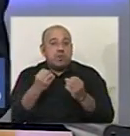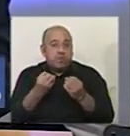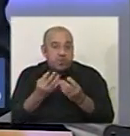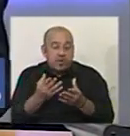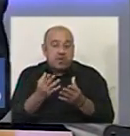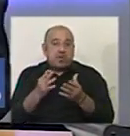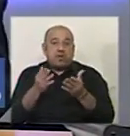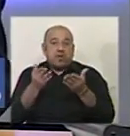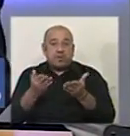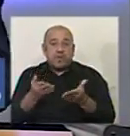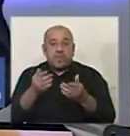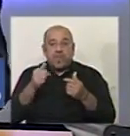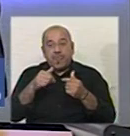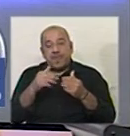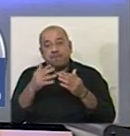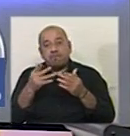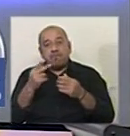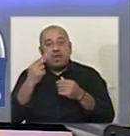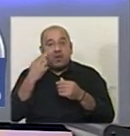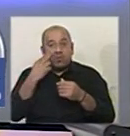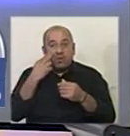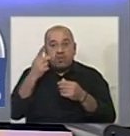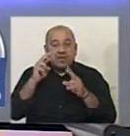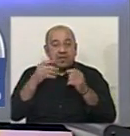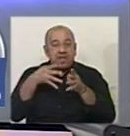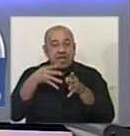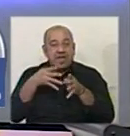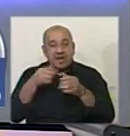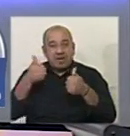trasladado a esta parte del mundo la guerra comercial.